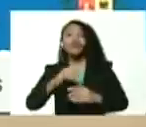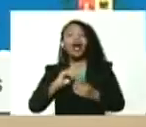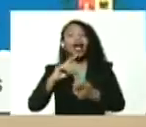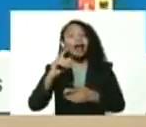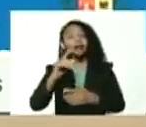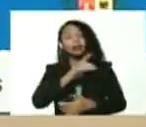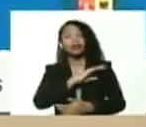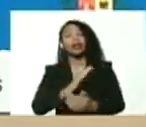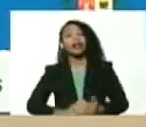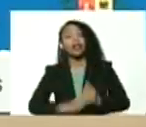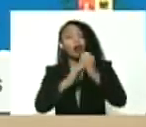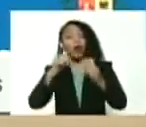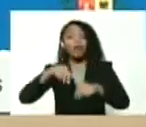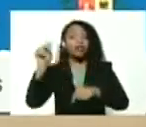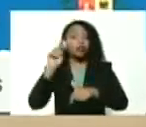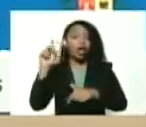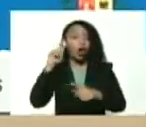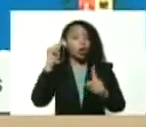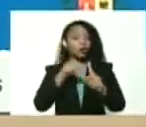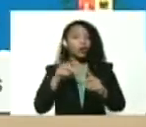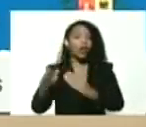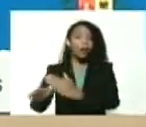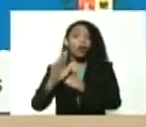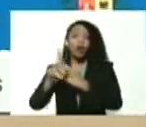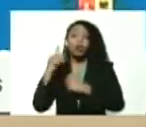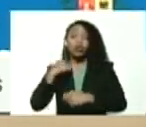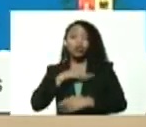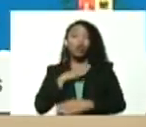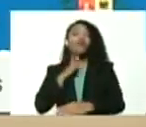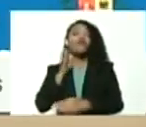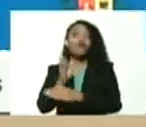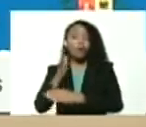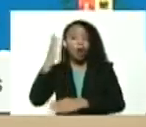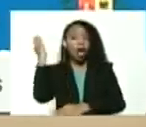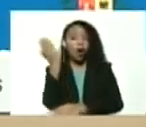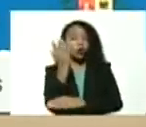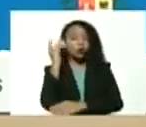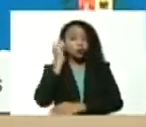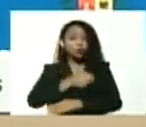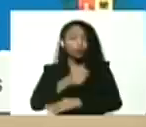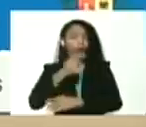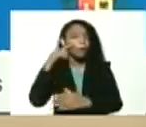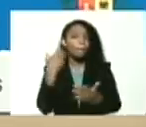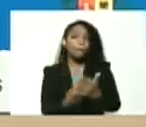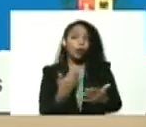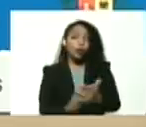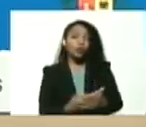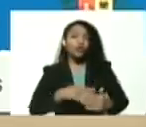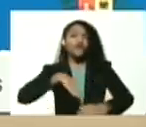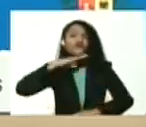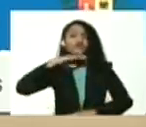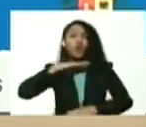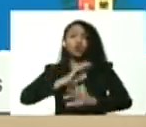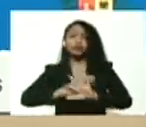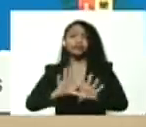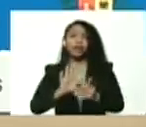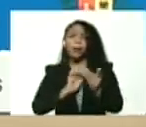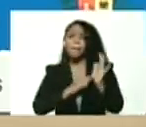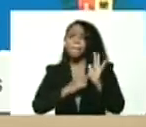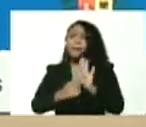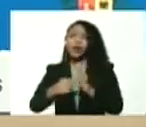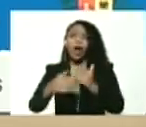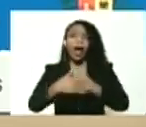el objetivo del bloqueo. Bueno, allí fuimos a la Corte Penal Internacional con pruebas suficientes,